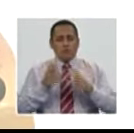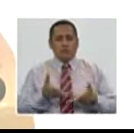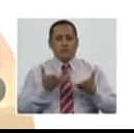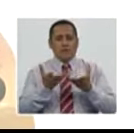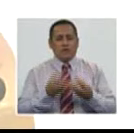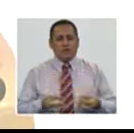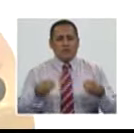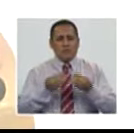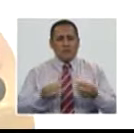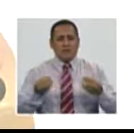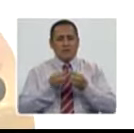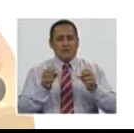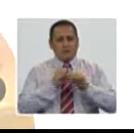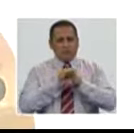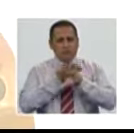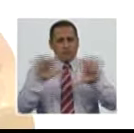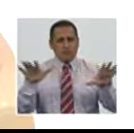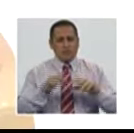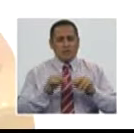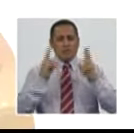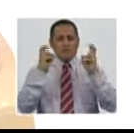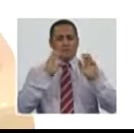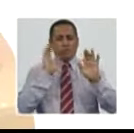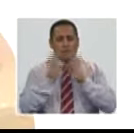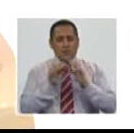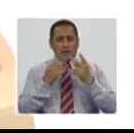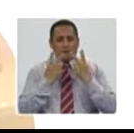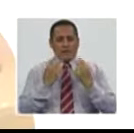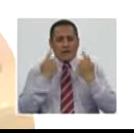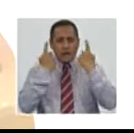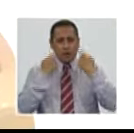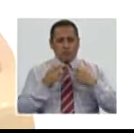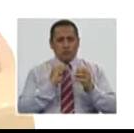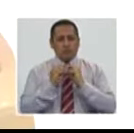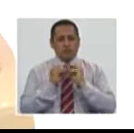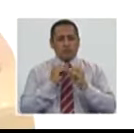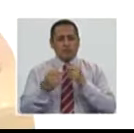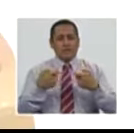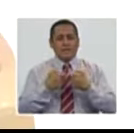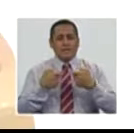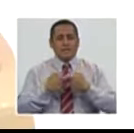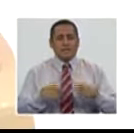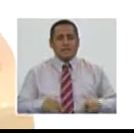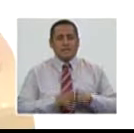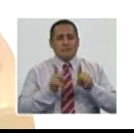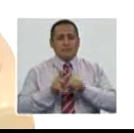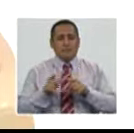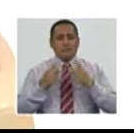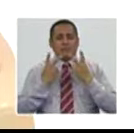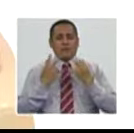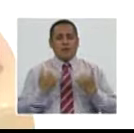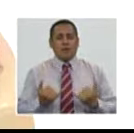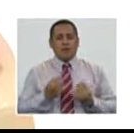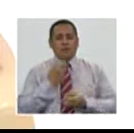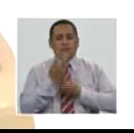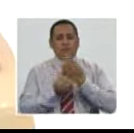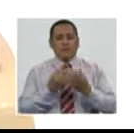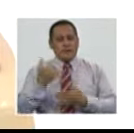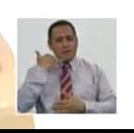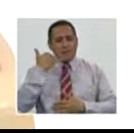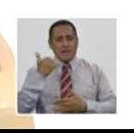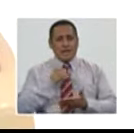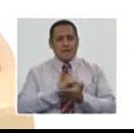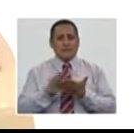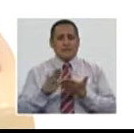a brindar mayor difusión a este tipo de orientación a través ya de manera virtual a través de los llamadas